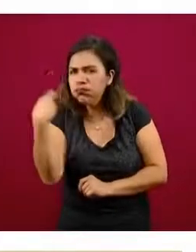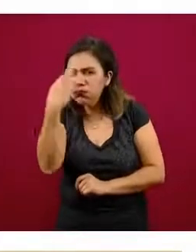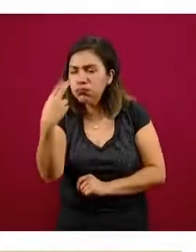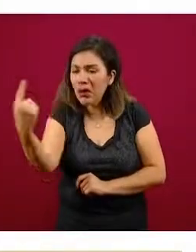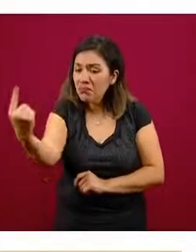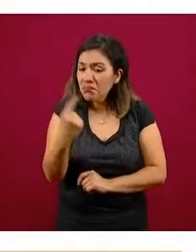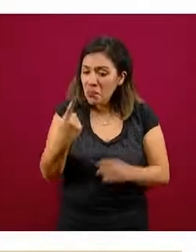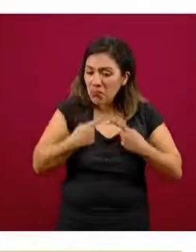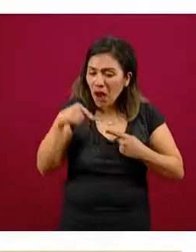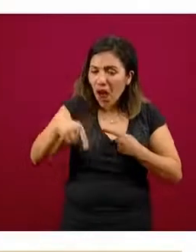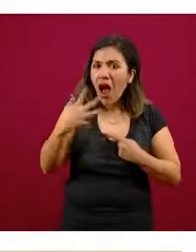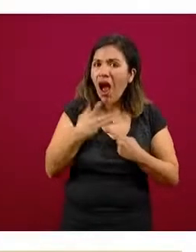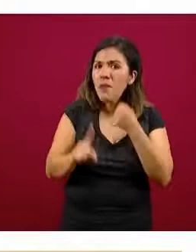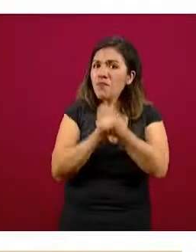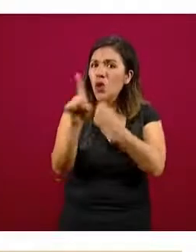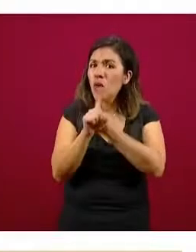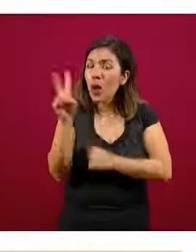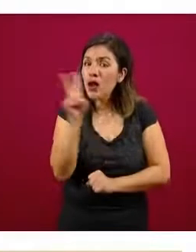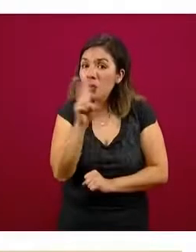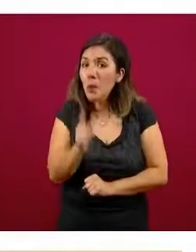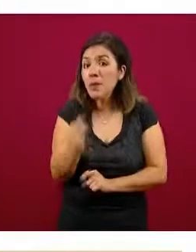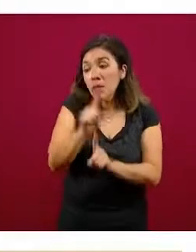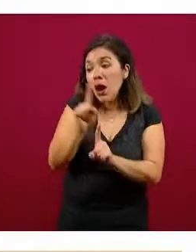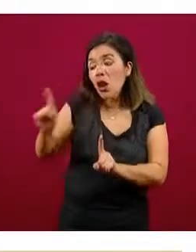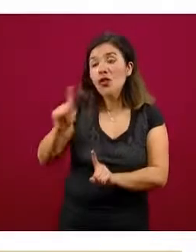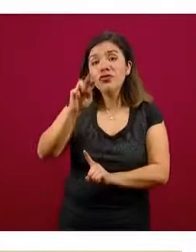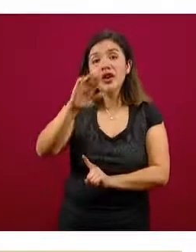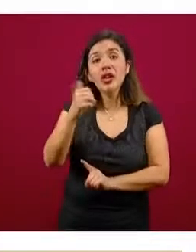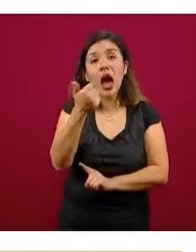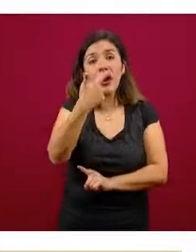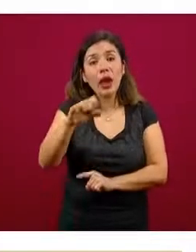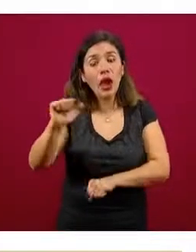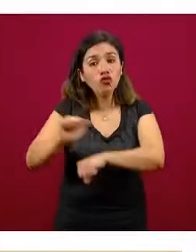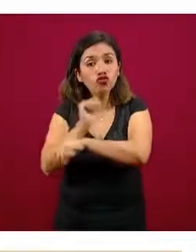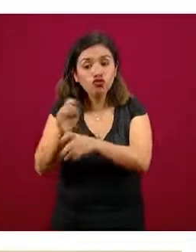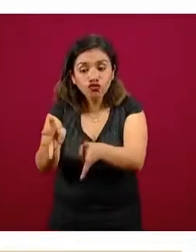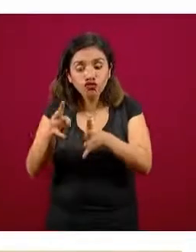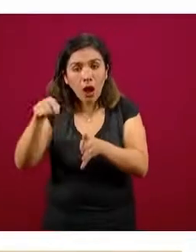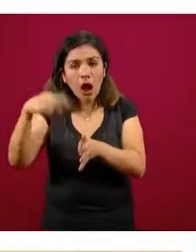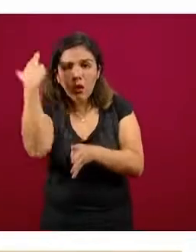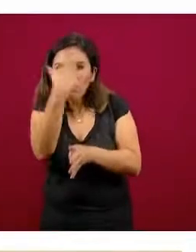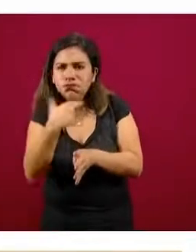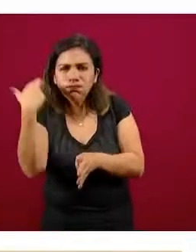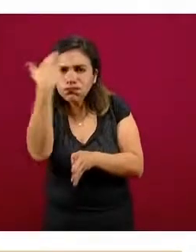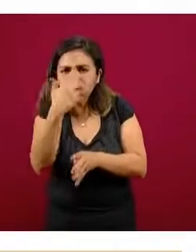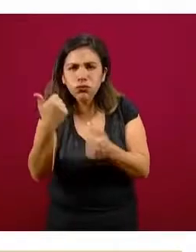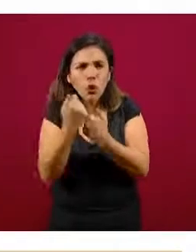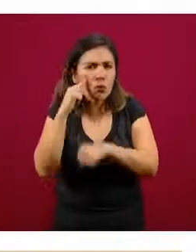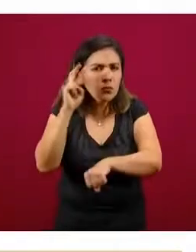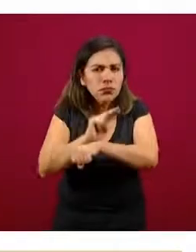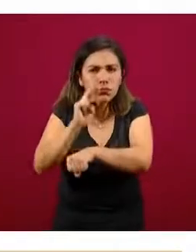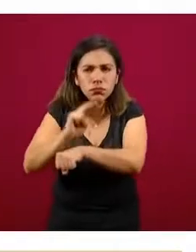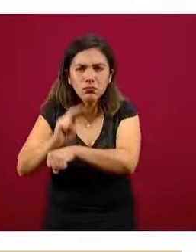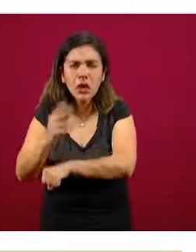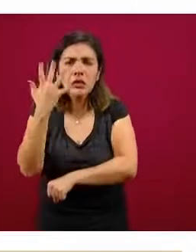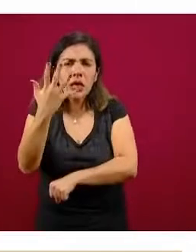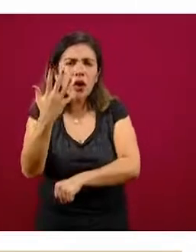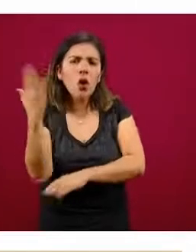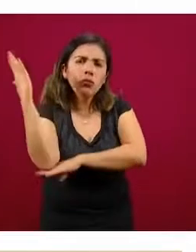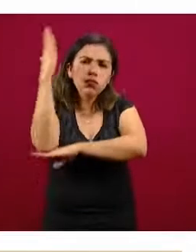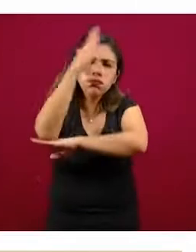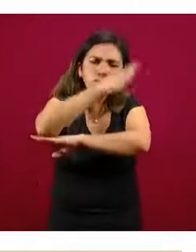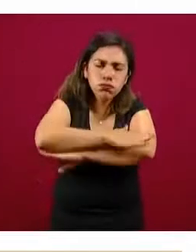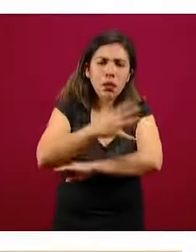un padecimiento respiratorio, va primero al triage respiratorio, a la unidad médica móvil, donde lo tenemos cubierto los 5 turnos. Eso